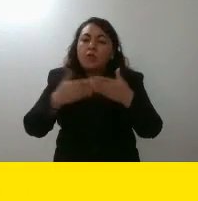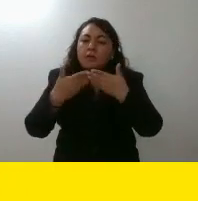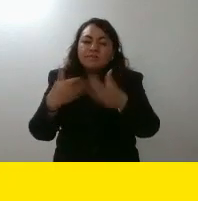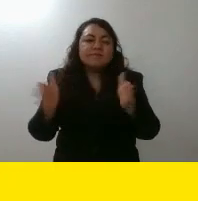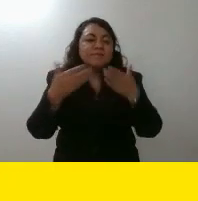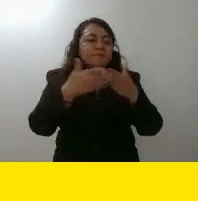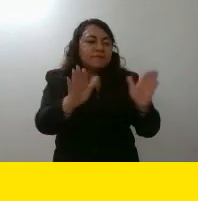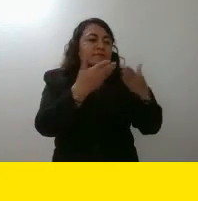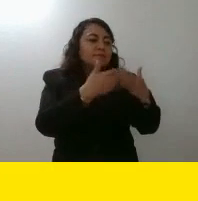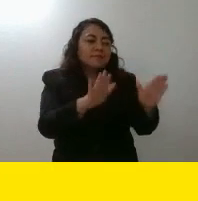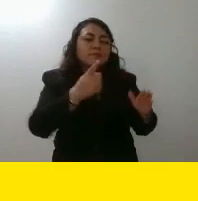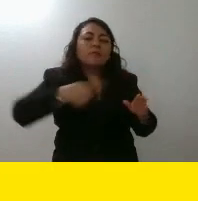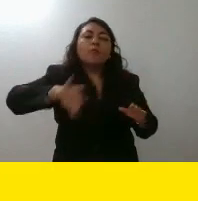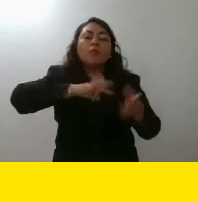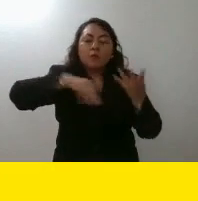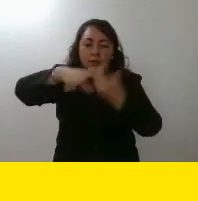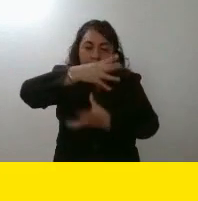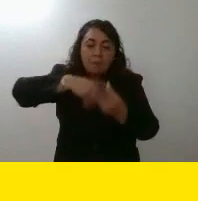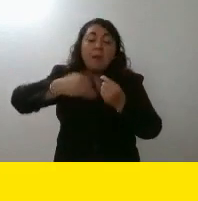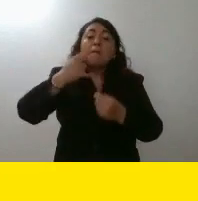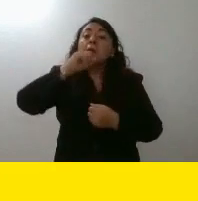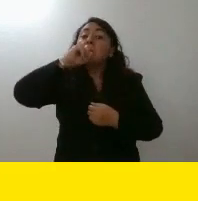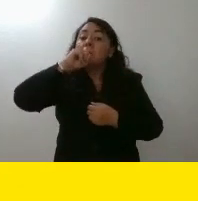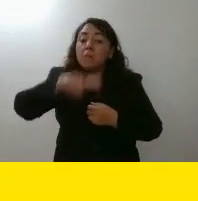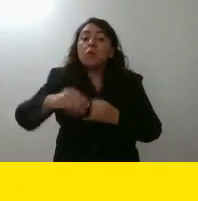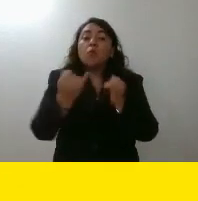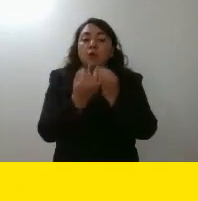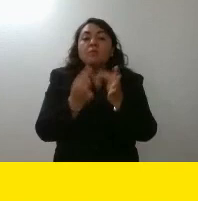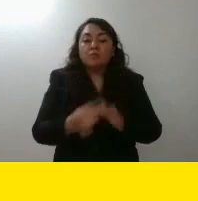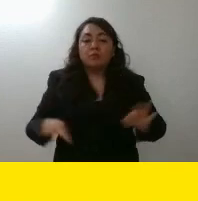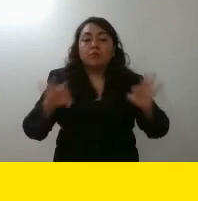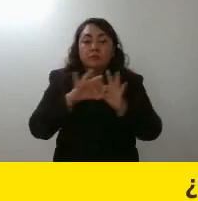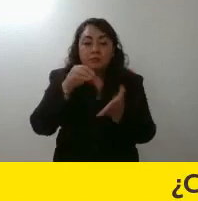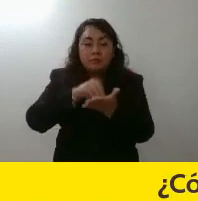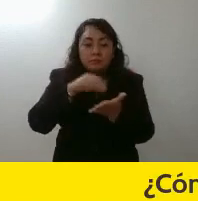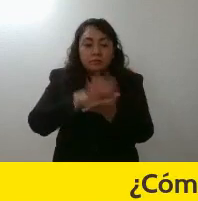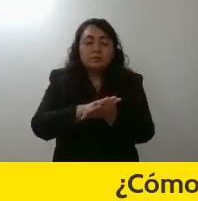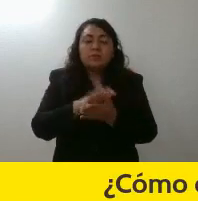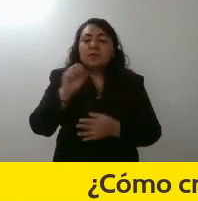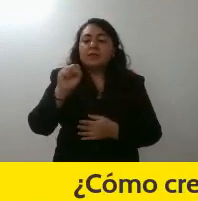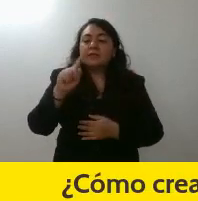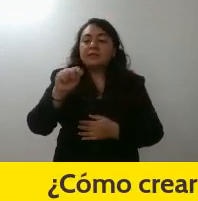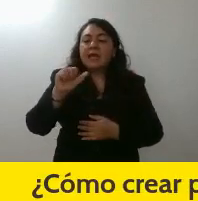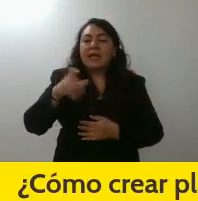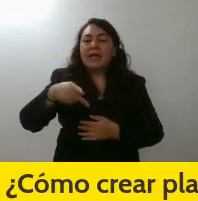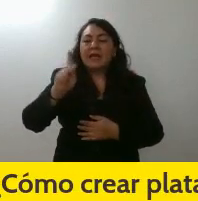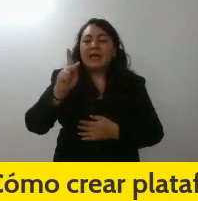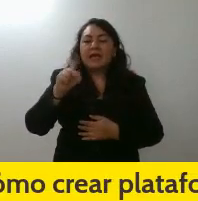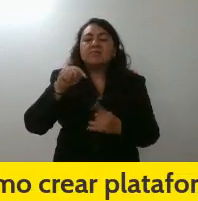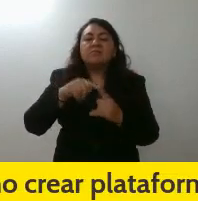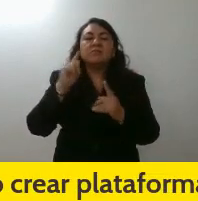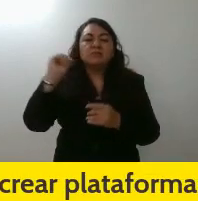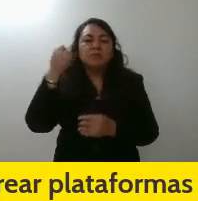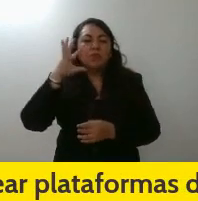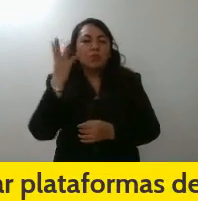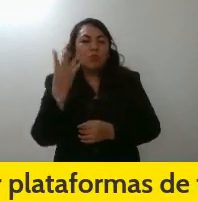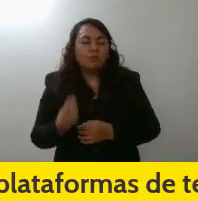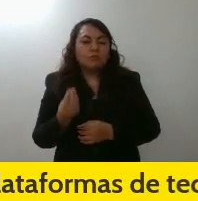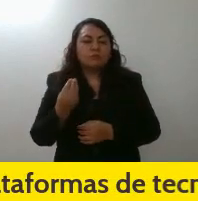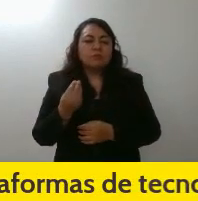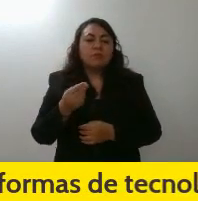pueda sostener. Pero vinculado a esa funcionalidad también es muy importante tener en cuenta ese stack tecnológico que nos contaba Hanna, esa